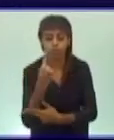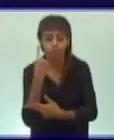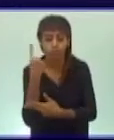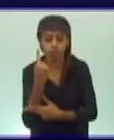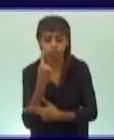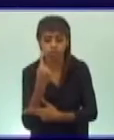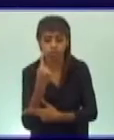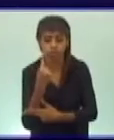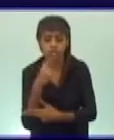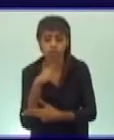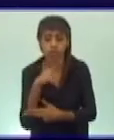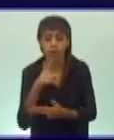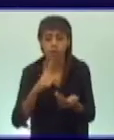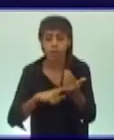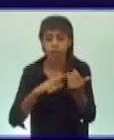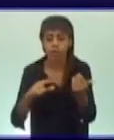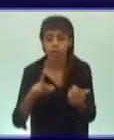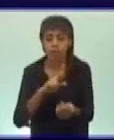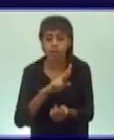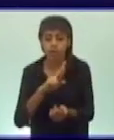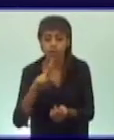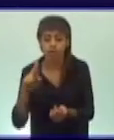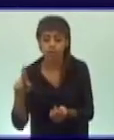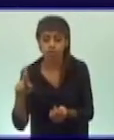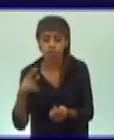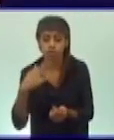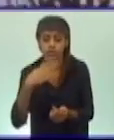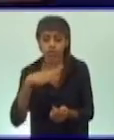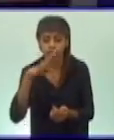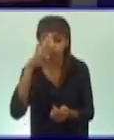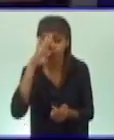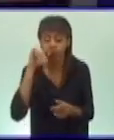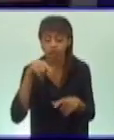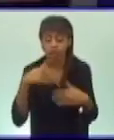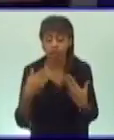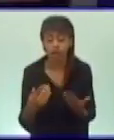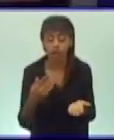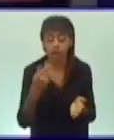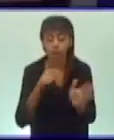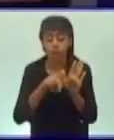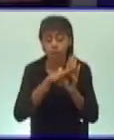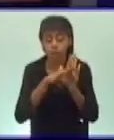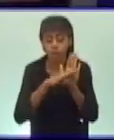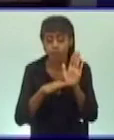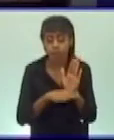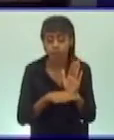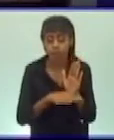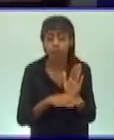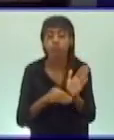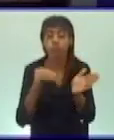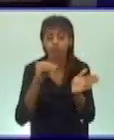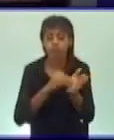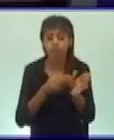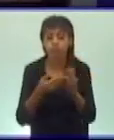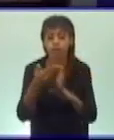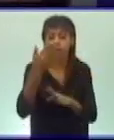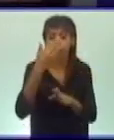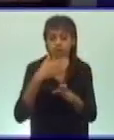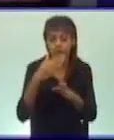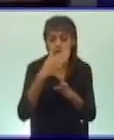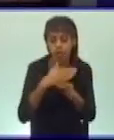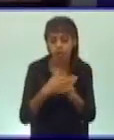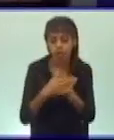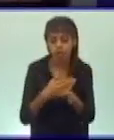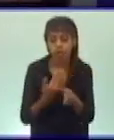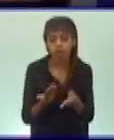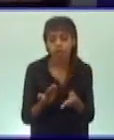Revolucionario Cubano. Porque en el programa del Partido Revolucionario Cubano estaban los antecedentes necesarios